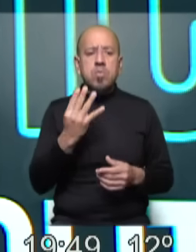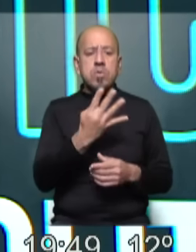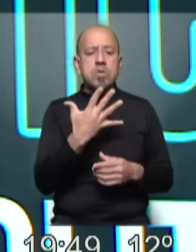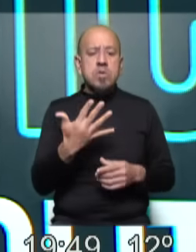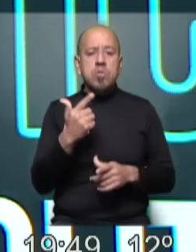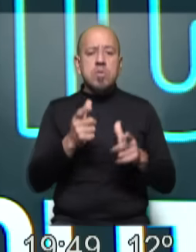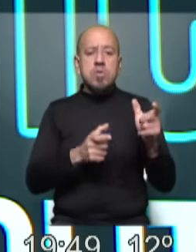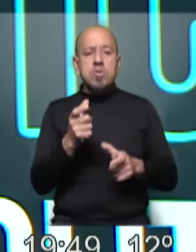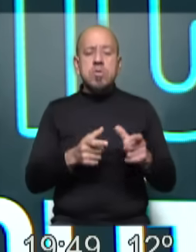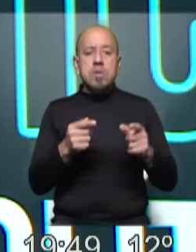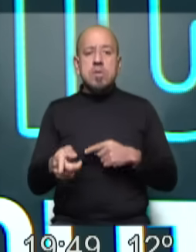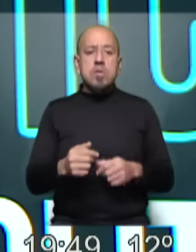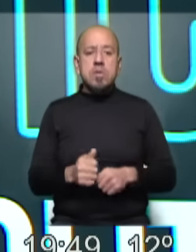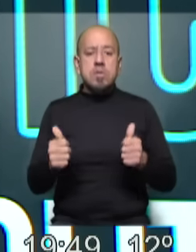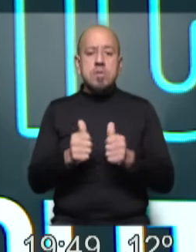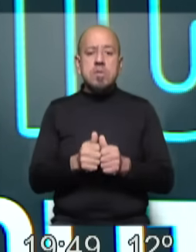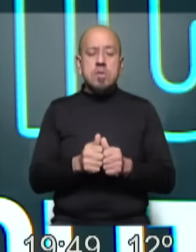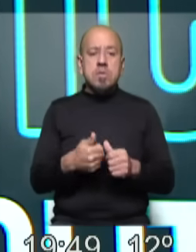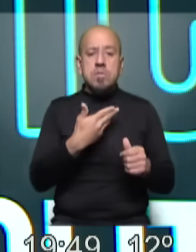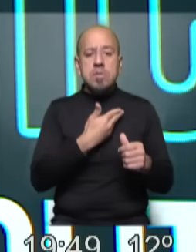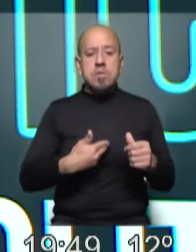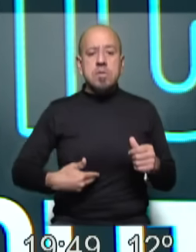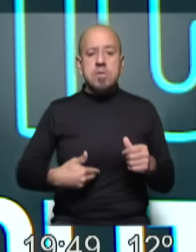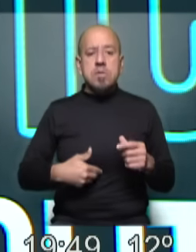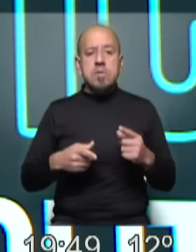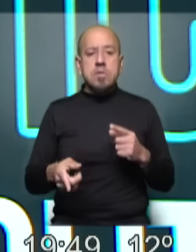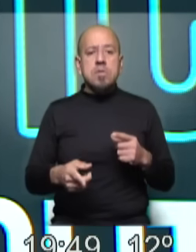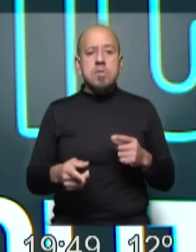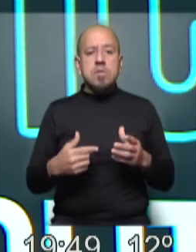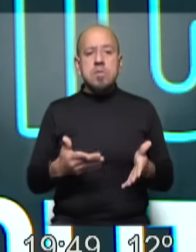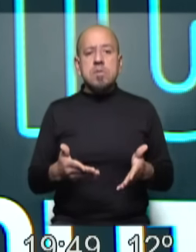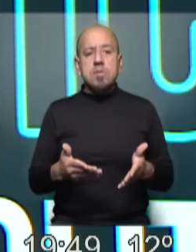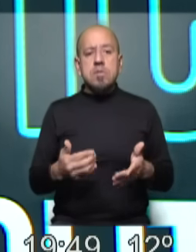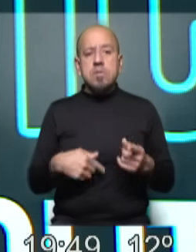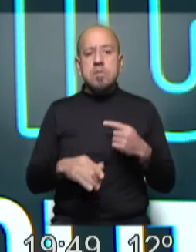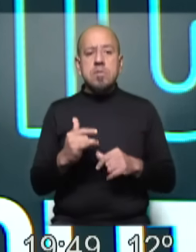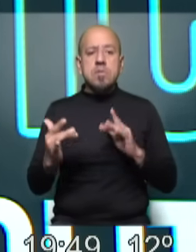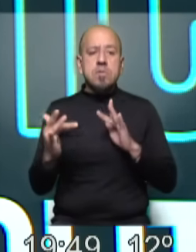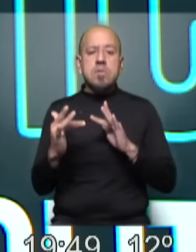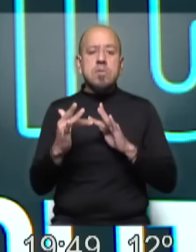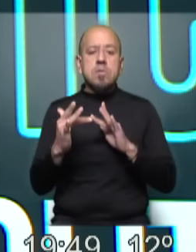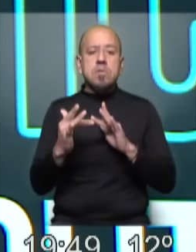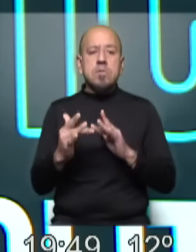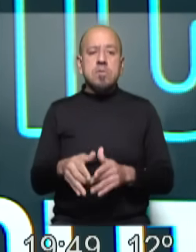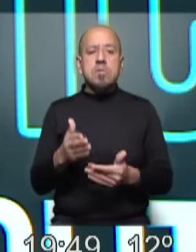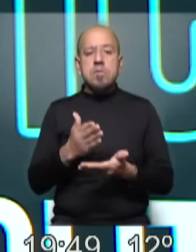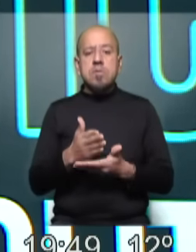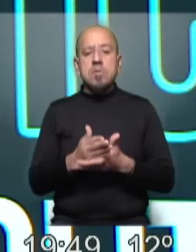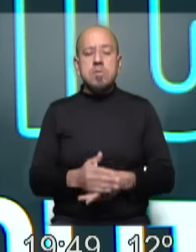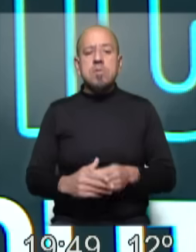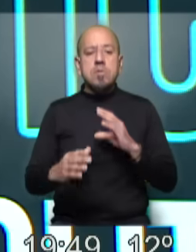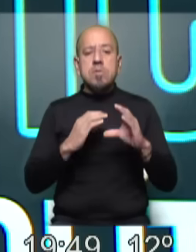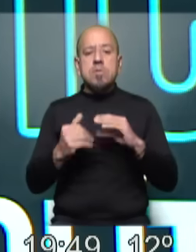el entorno del Presidente que están muy cercanas eh que cotidianamente están en contacto es el asesor en comunicación del